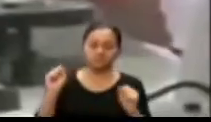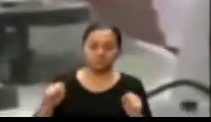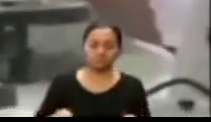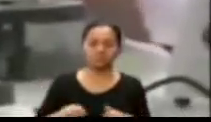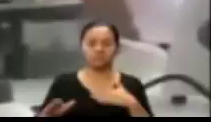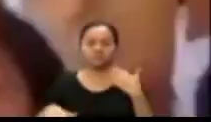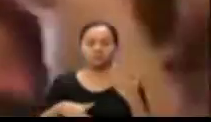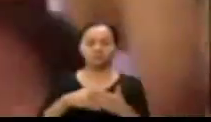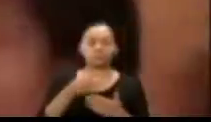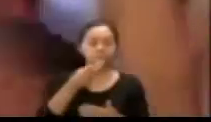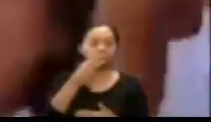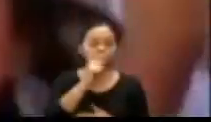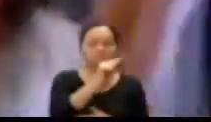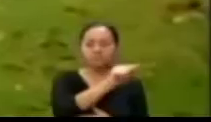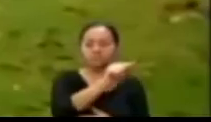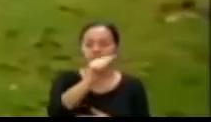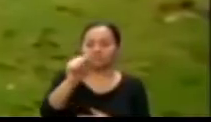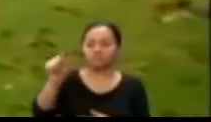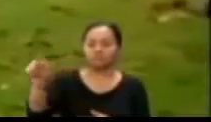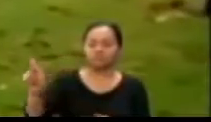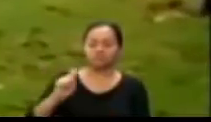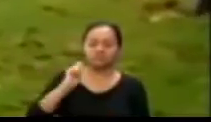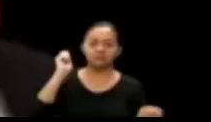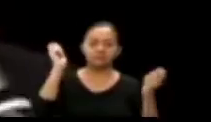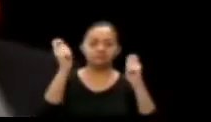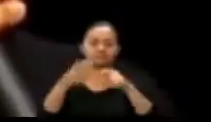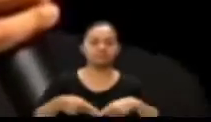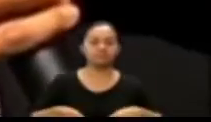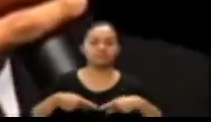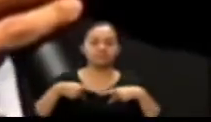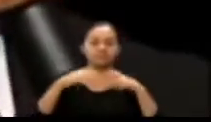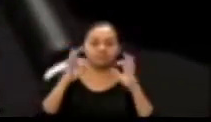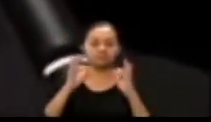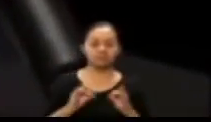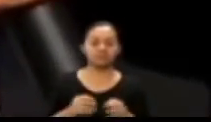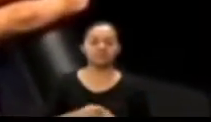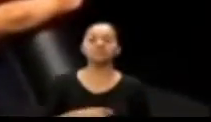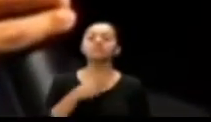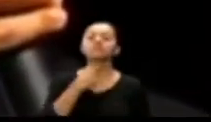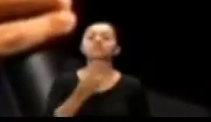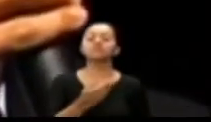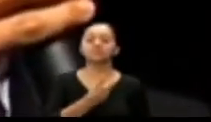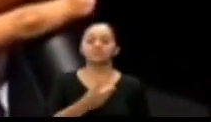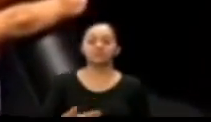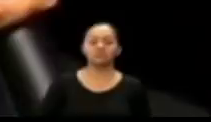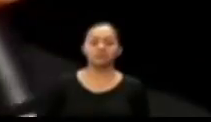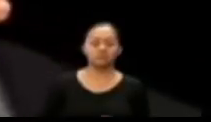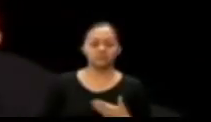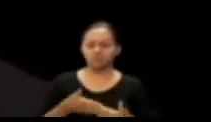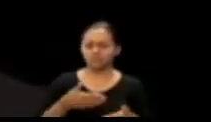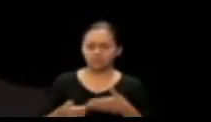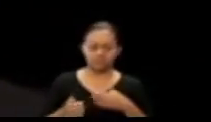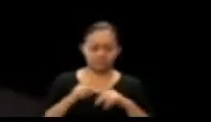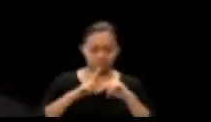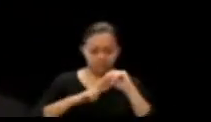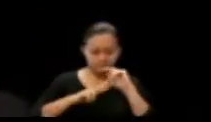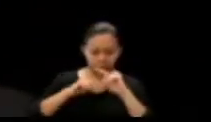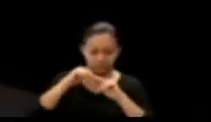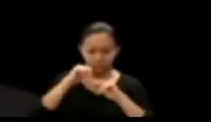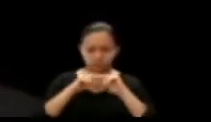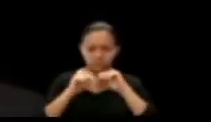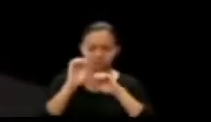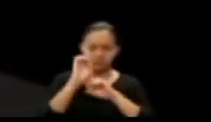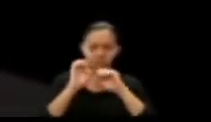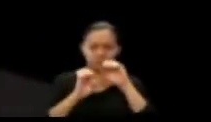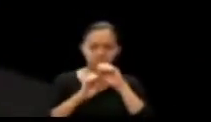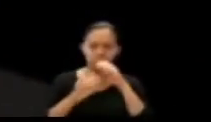posible que sus pueblos comiencen a vivir con dignidad. Vamos a seguir construyendo esta patria grande, soberana, con